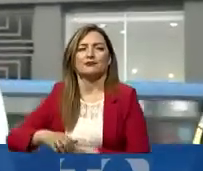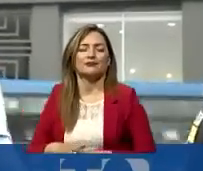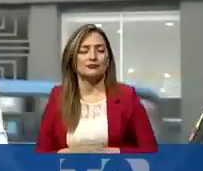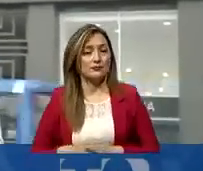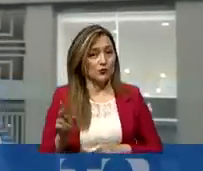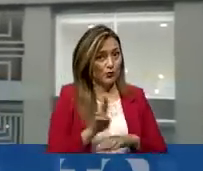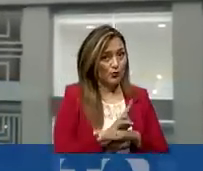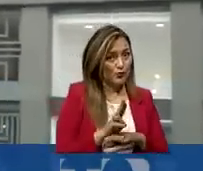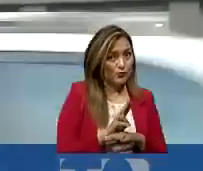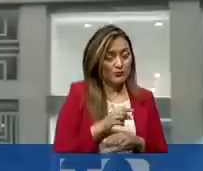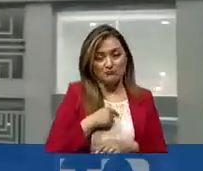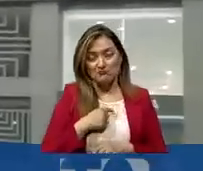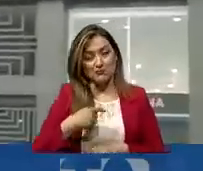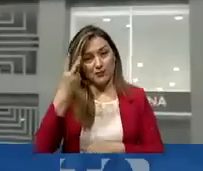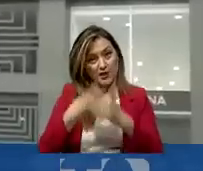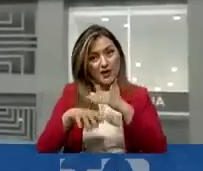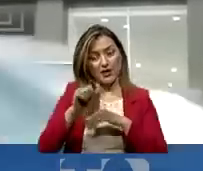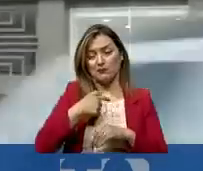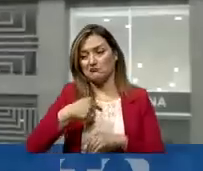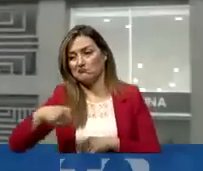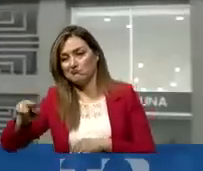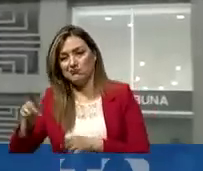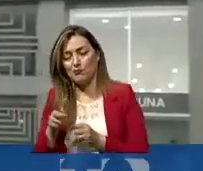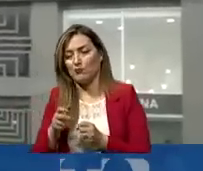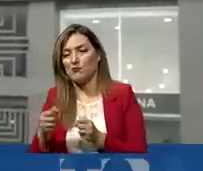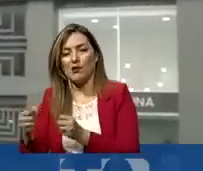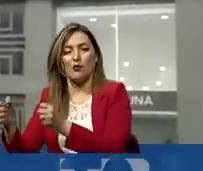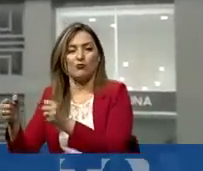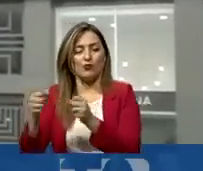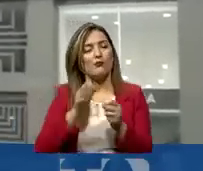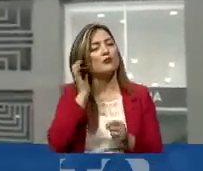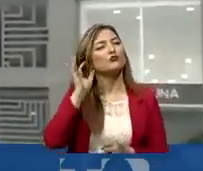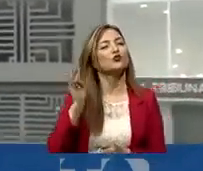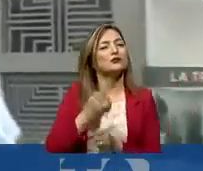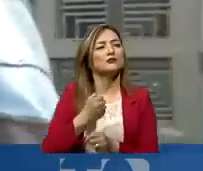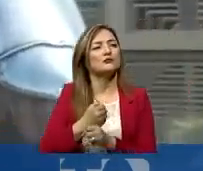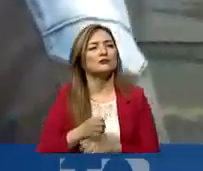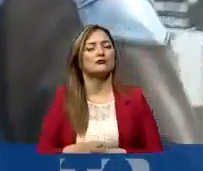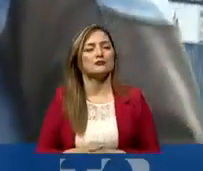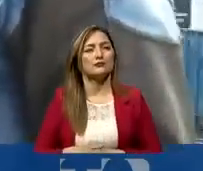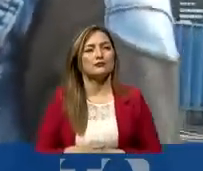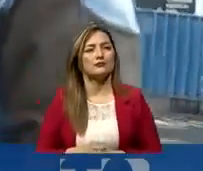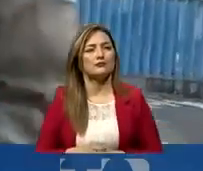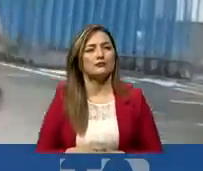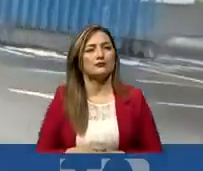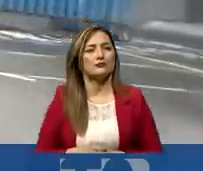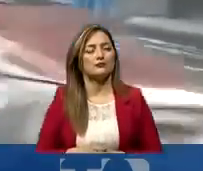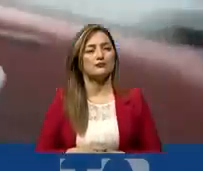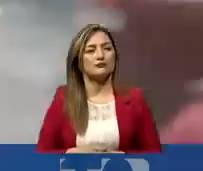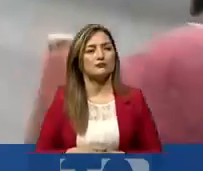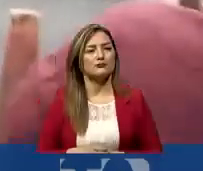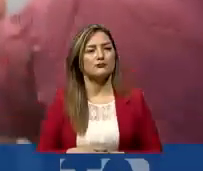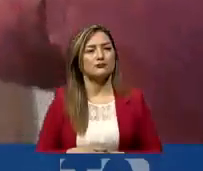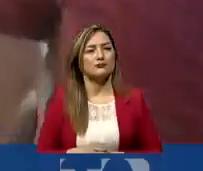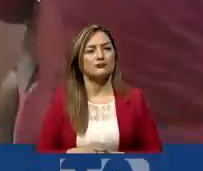la utiliza para movilizar a su hija, vemos, ¿no? Claro, y a traerla a mi esposa de trabajo. Perfecto, ahí podemos escuchar precisamente a uno